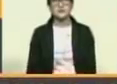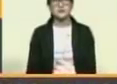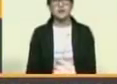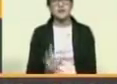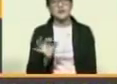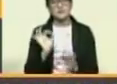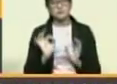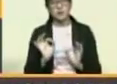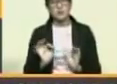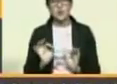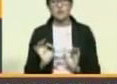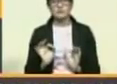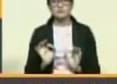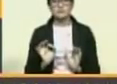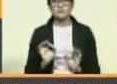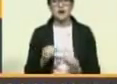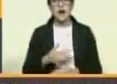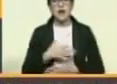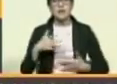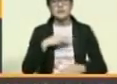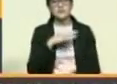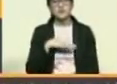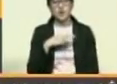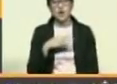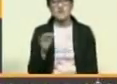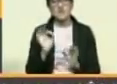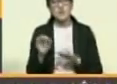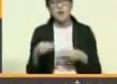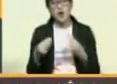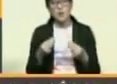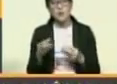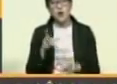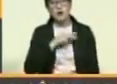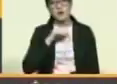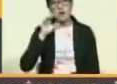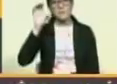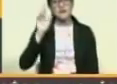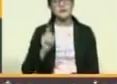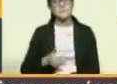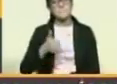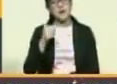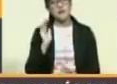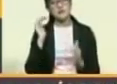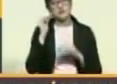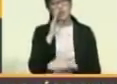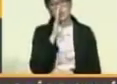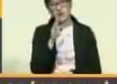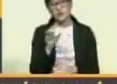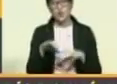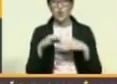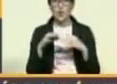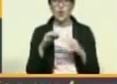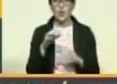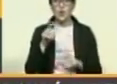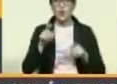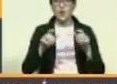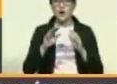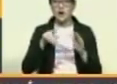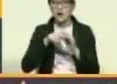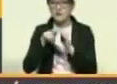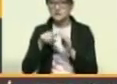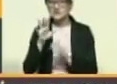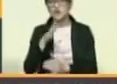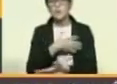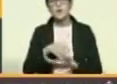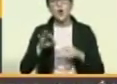las misiones, grandes misiones a través del carnet de la patria y de la atención directa a los hogares. 5 millones de hogares o